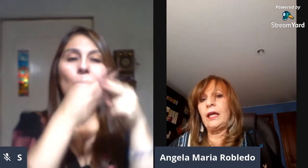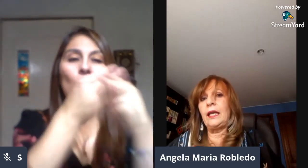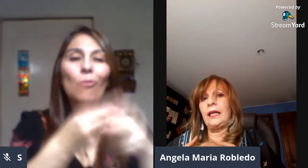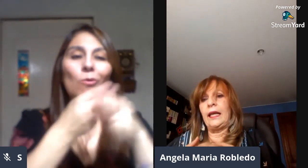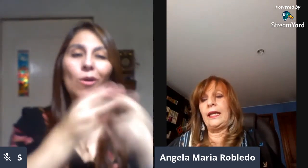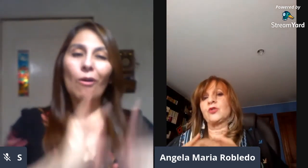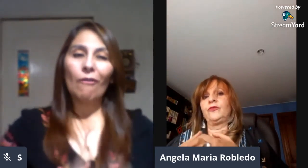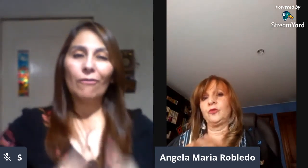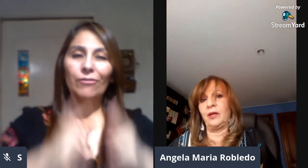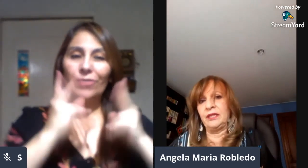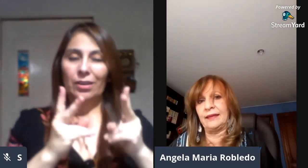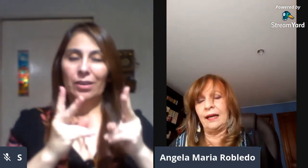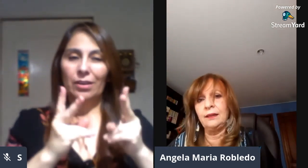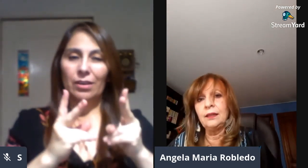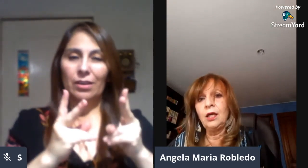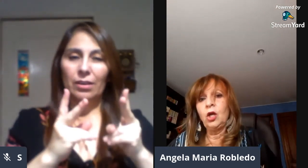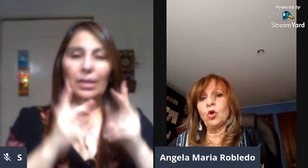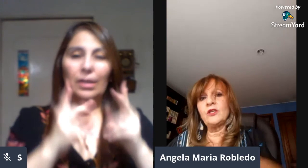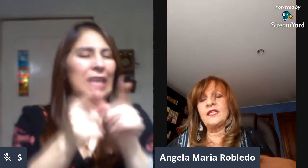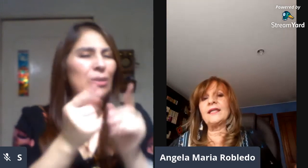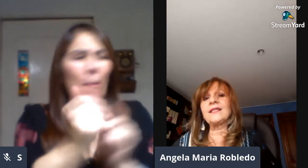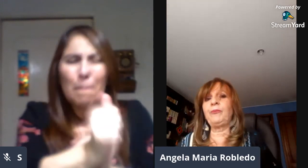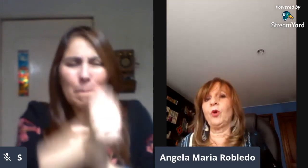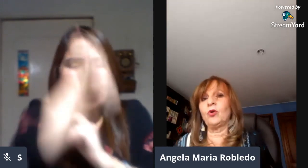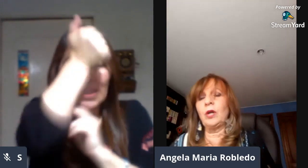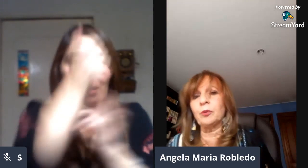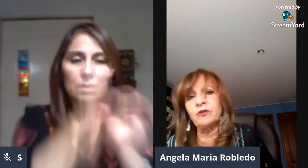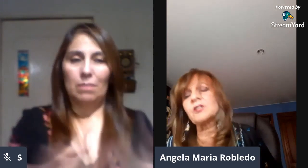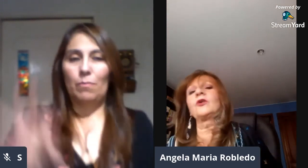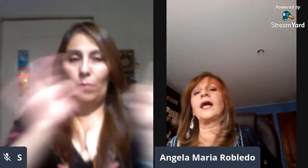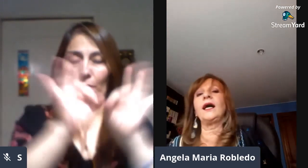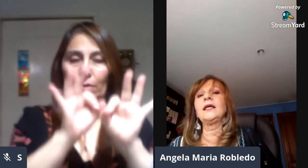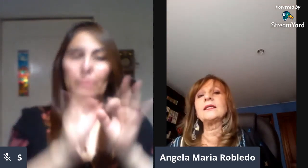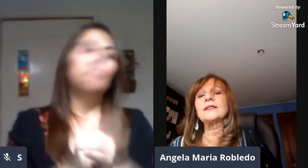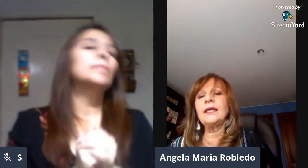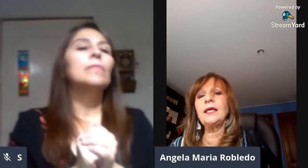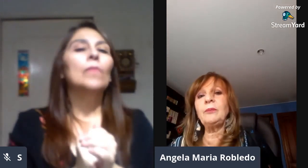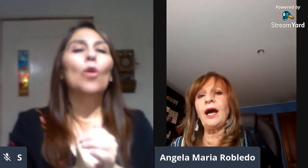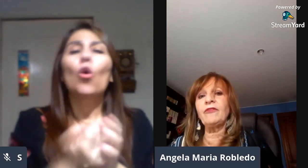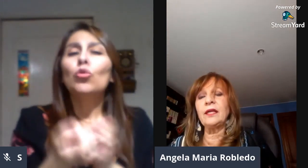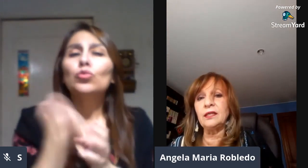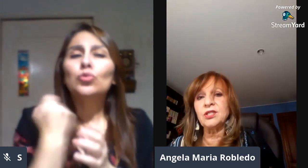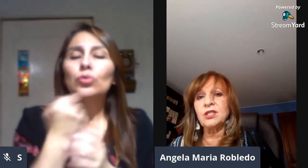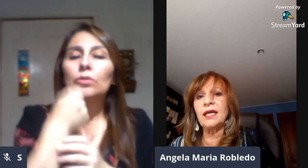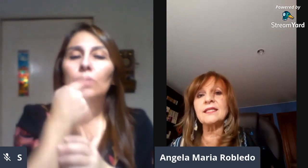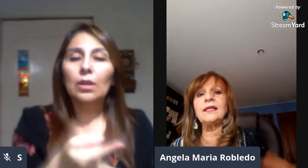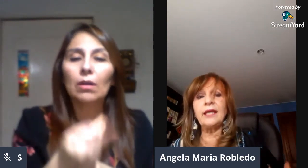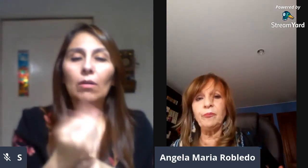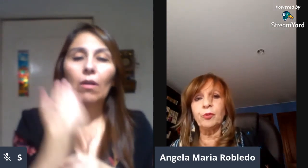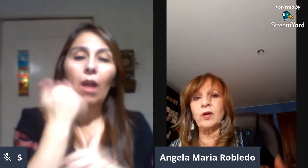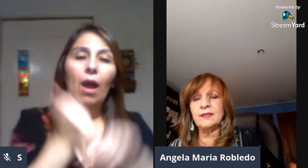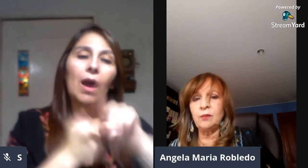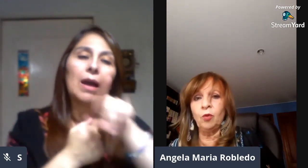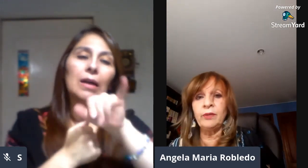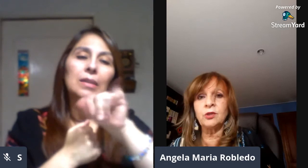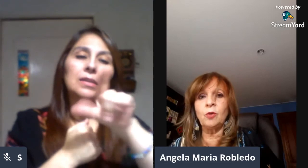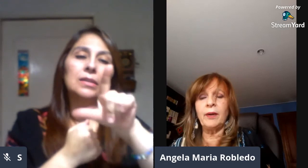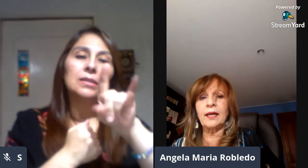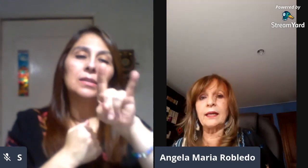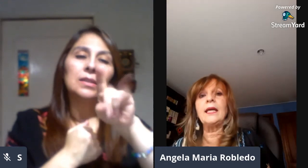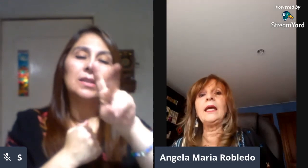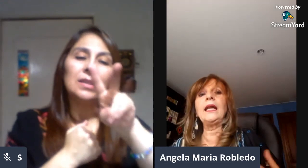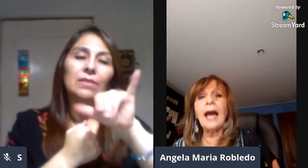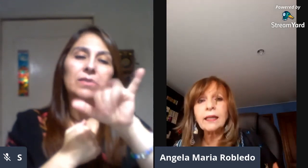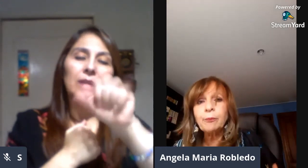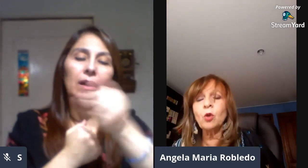como el hecho fundamental. Lo decía hace poco la profesora Silvia Federici, es el tiempo, es el